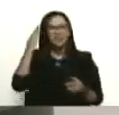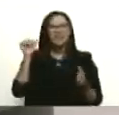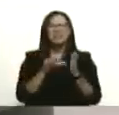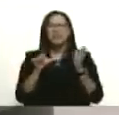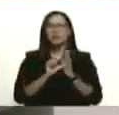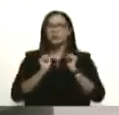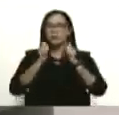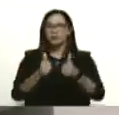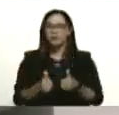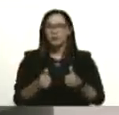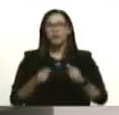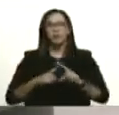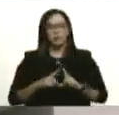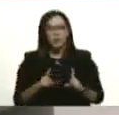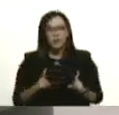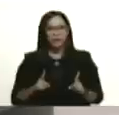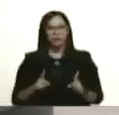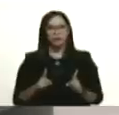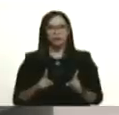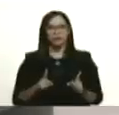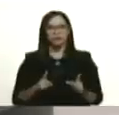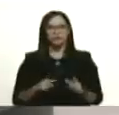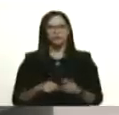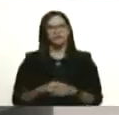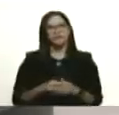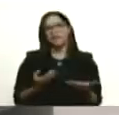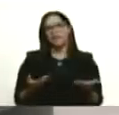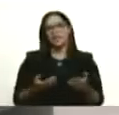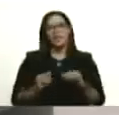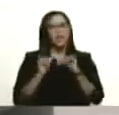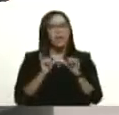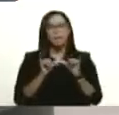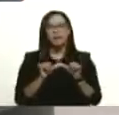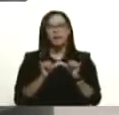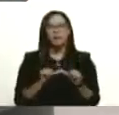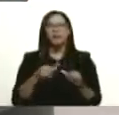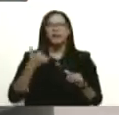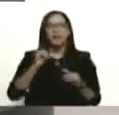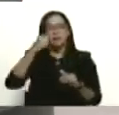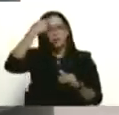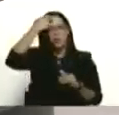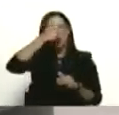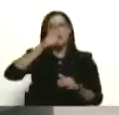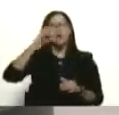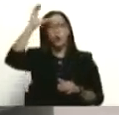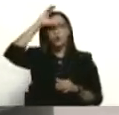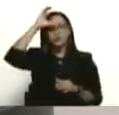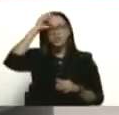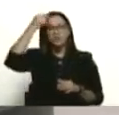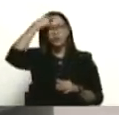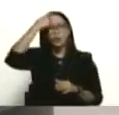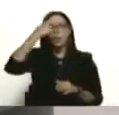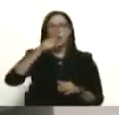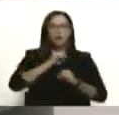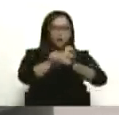vienen. Pero la ecuación no cambia en la medida en la que hay un pueblo consciente, un pueblo claro que